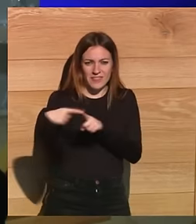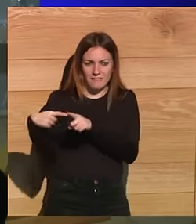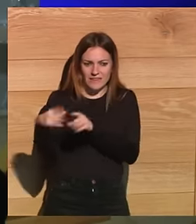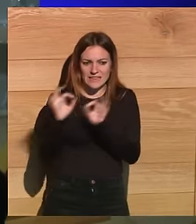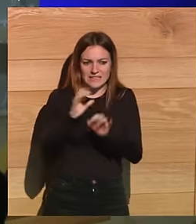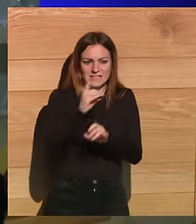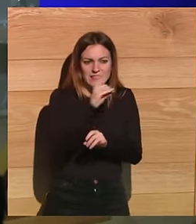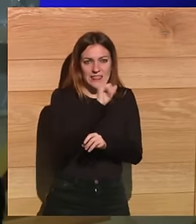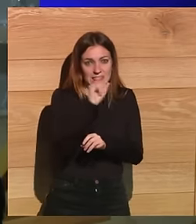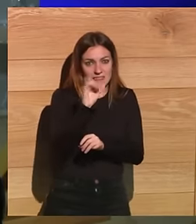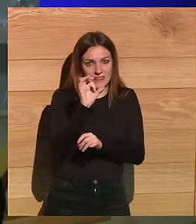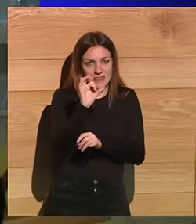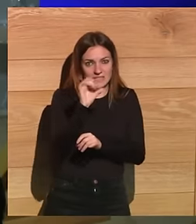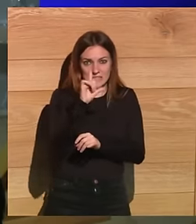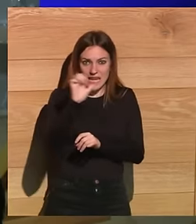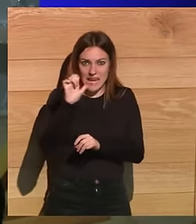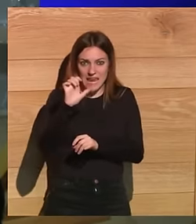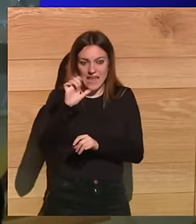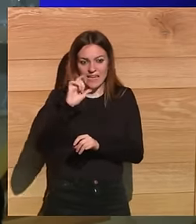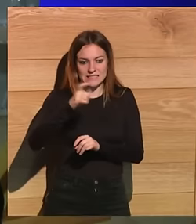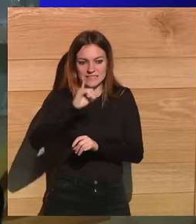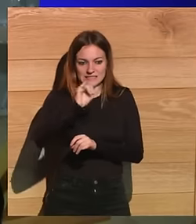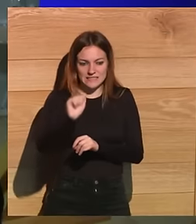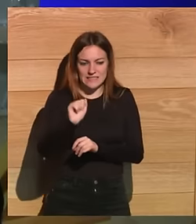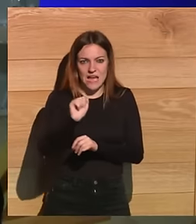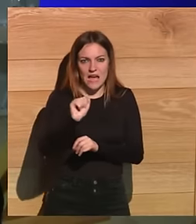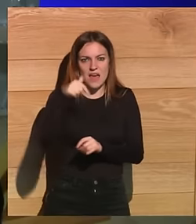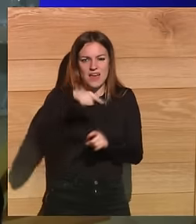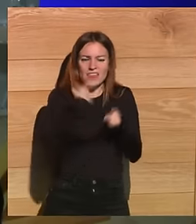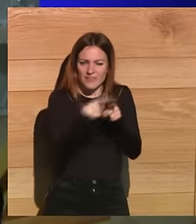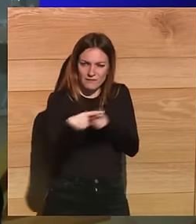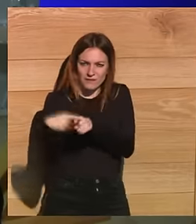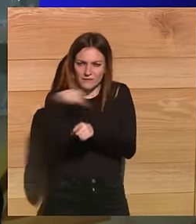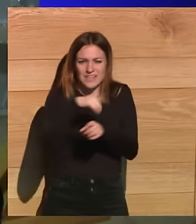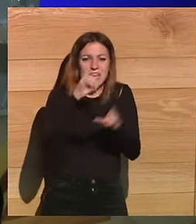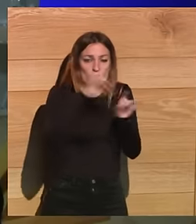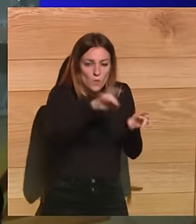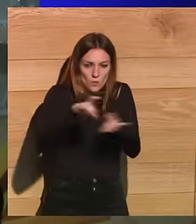no todas son iguales. Entonces, la investigación